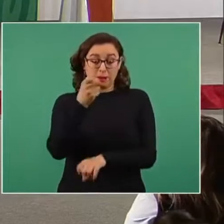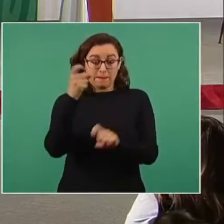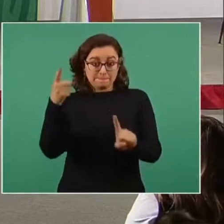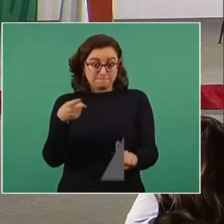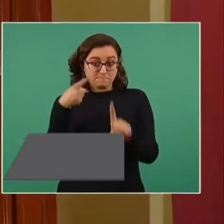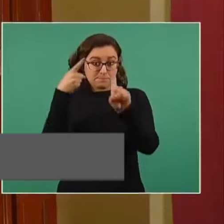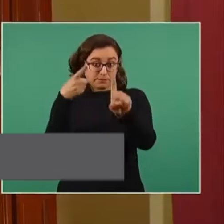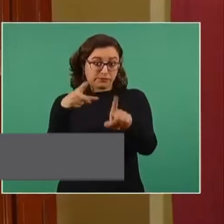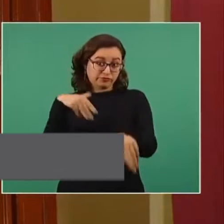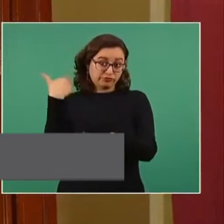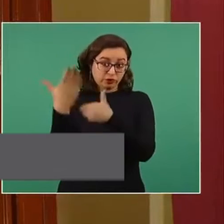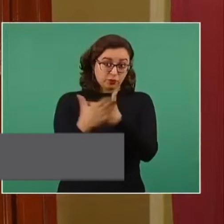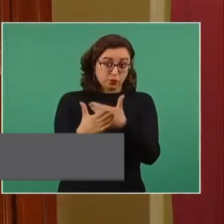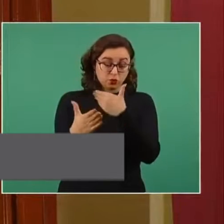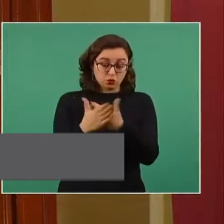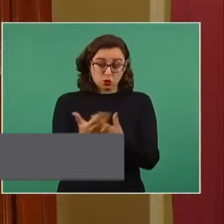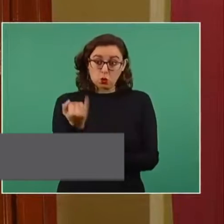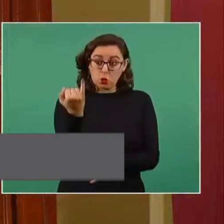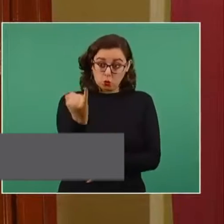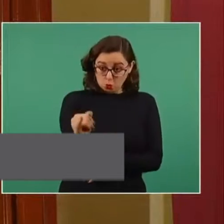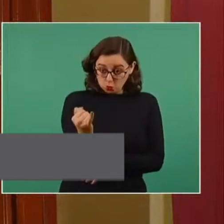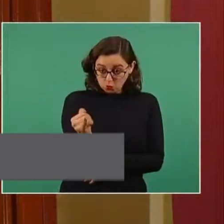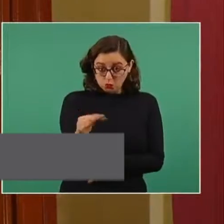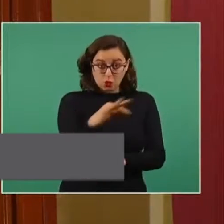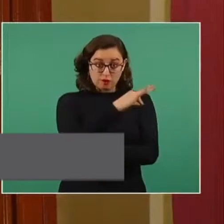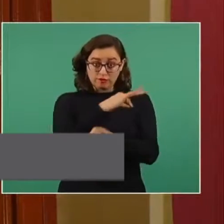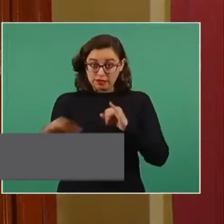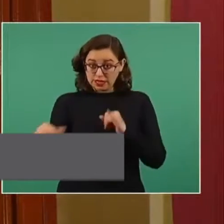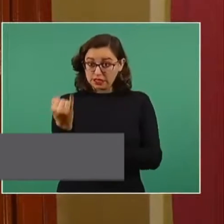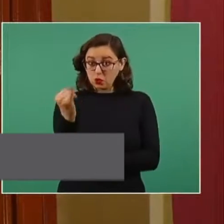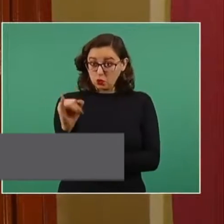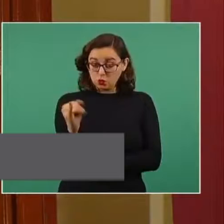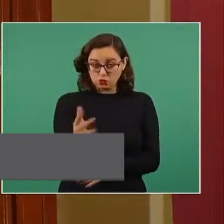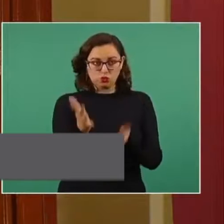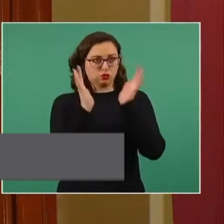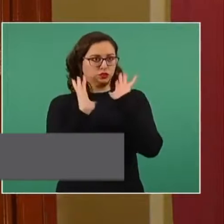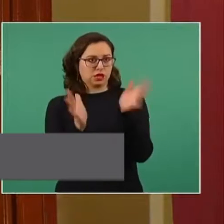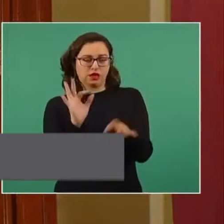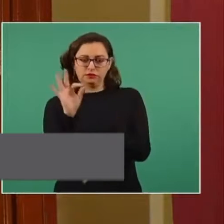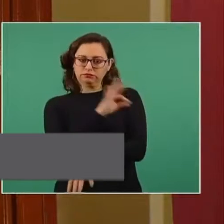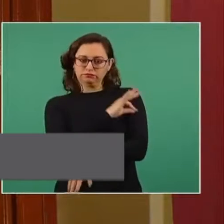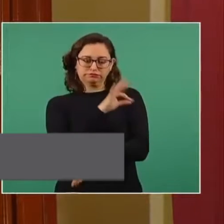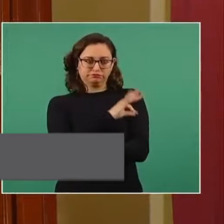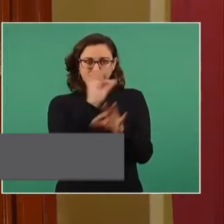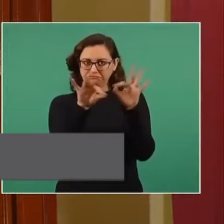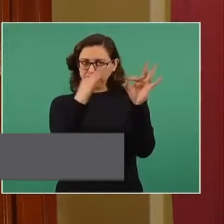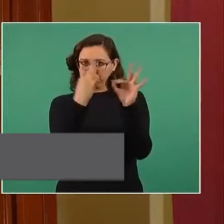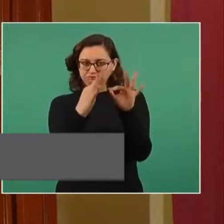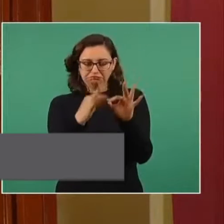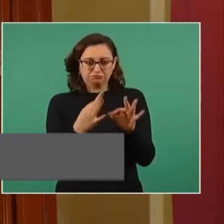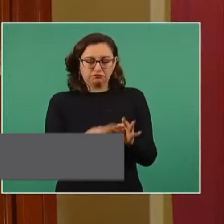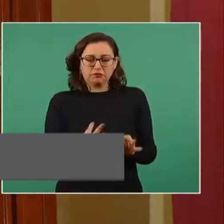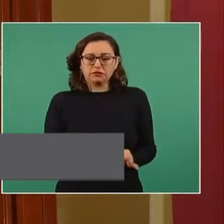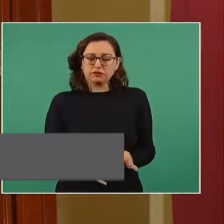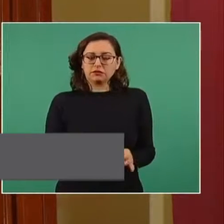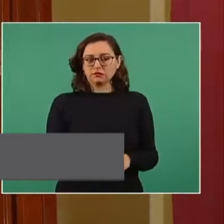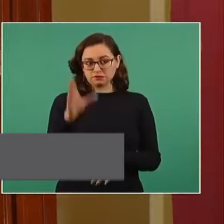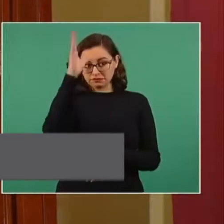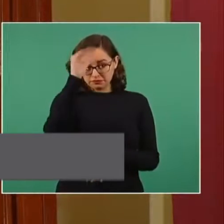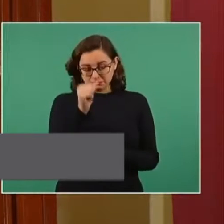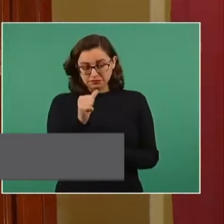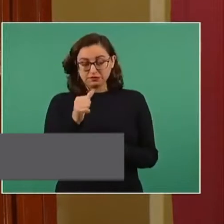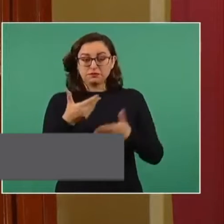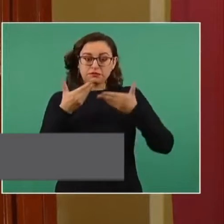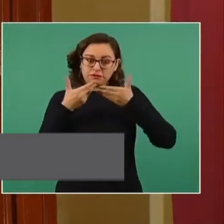fines de junio tengamos cubierta esta población y podamos entonces acordar con Estados Unidos que se reabran las actividades